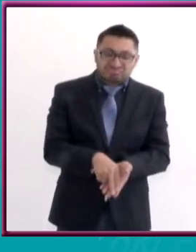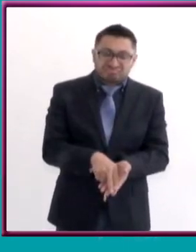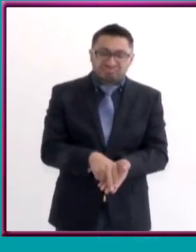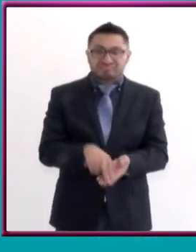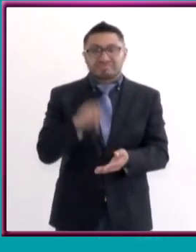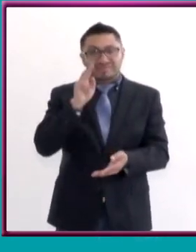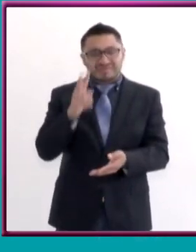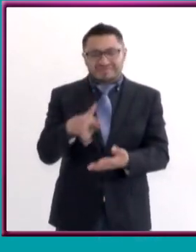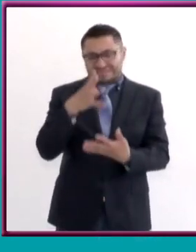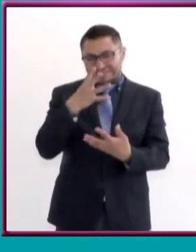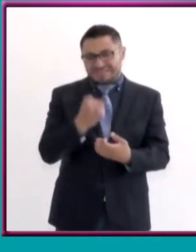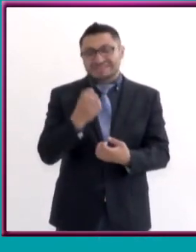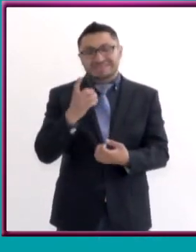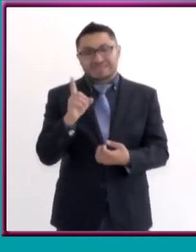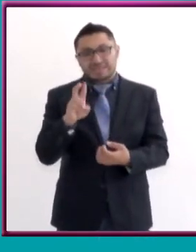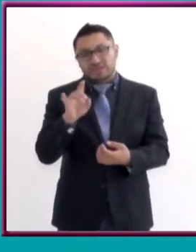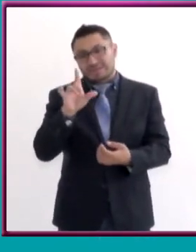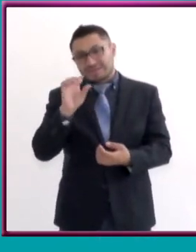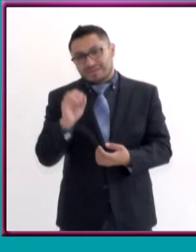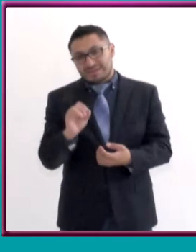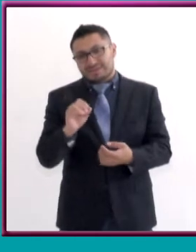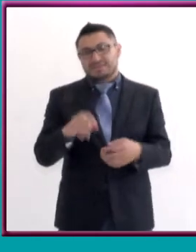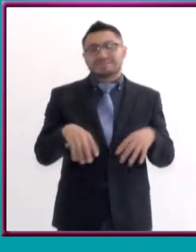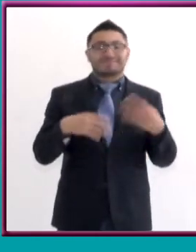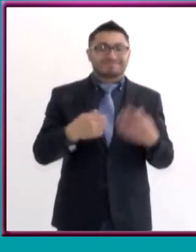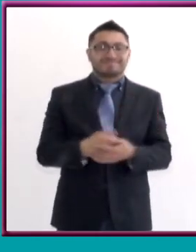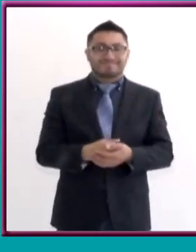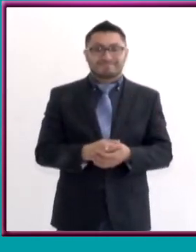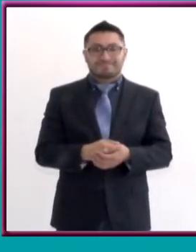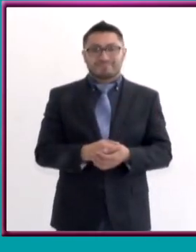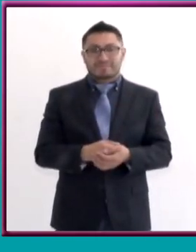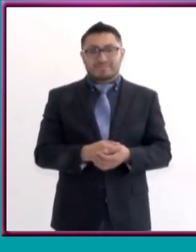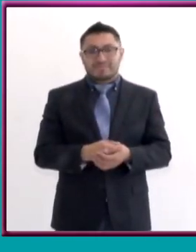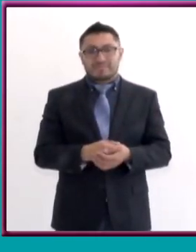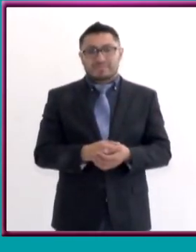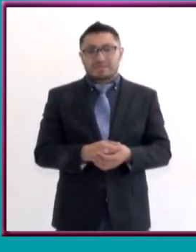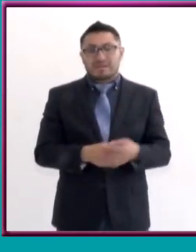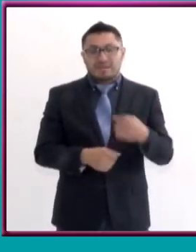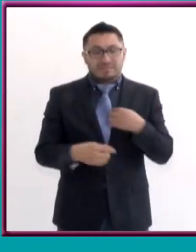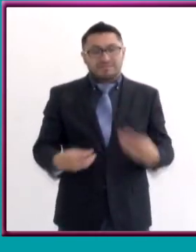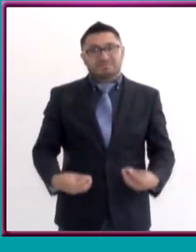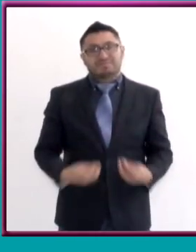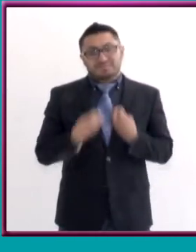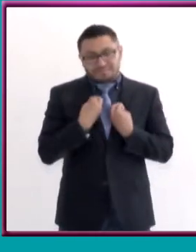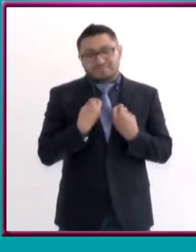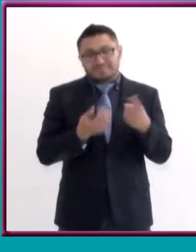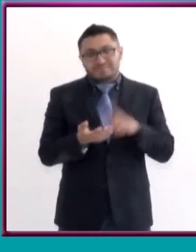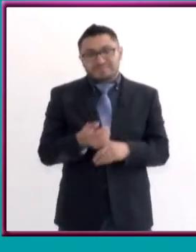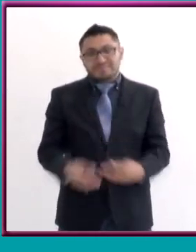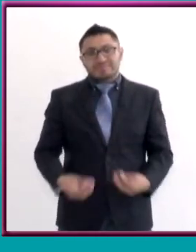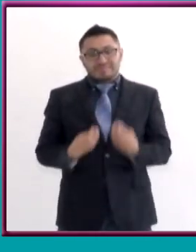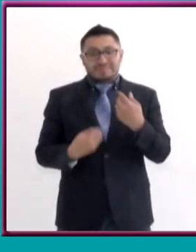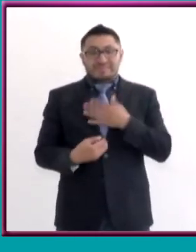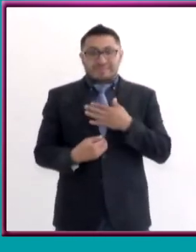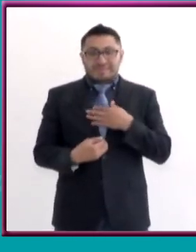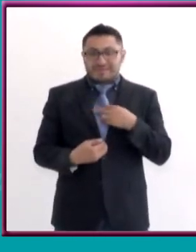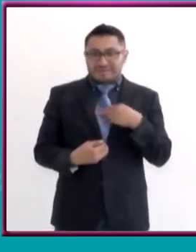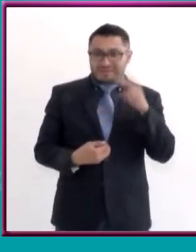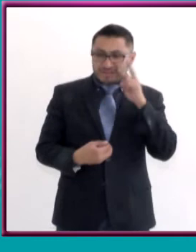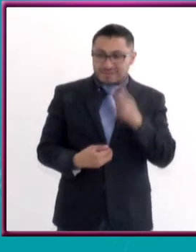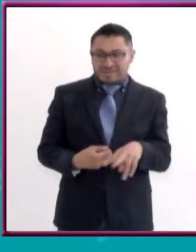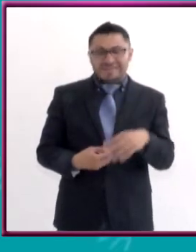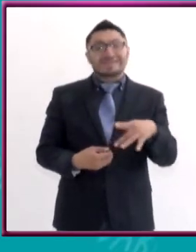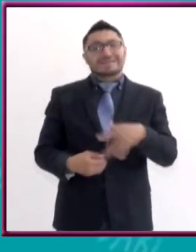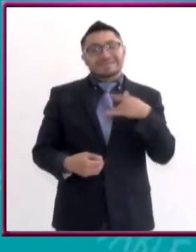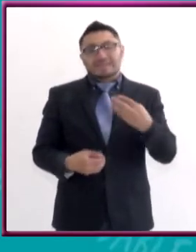esa tristeza el animalito por haber perdido a su compañera. Y lo viví personalmente y sí puedo decir que